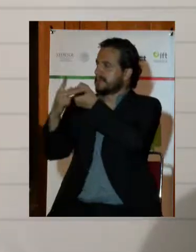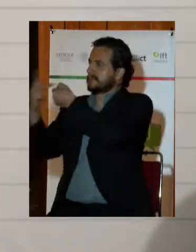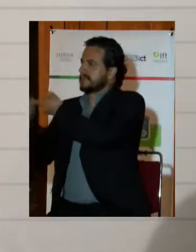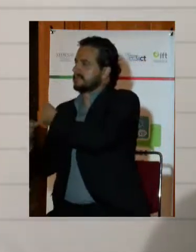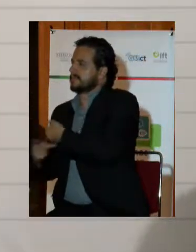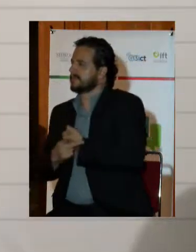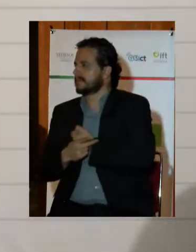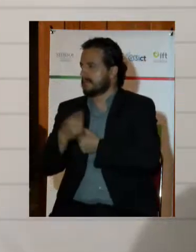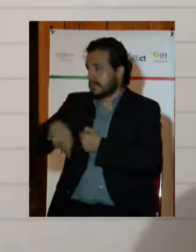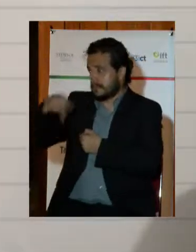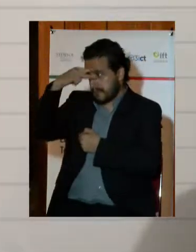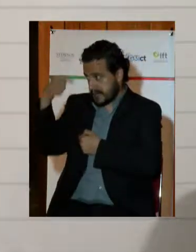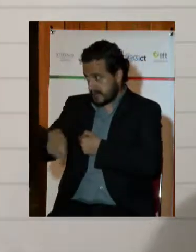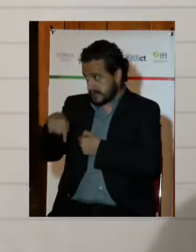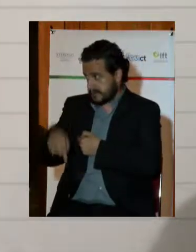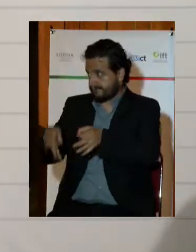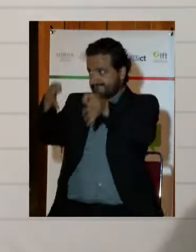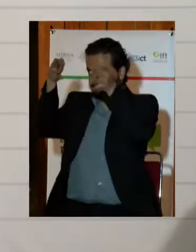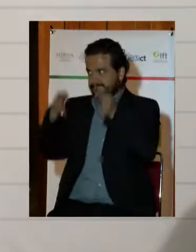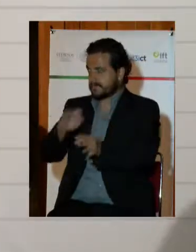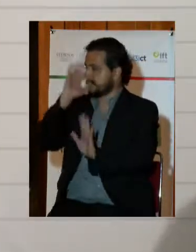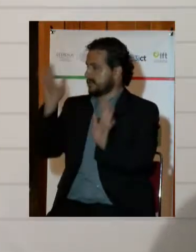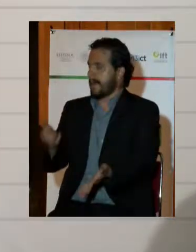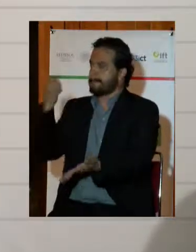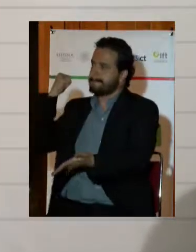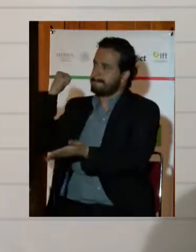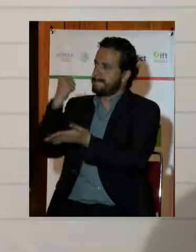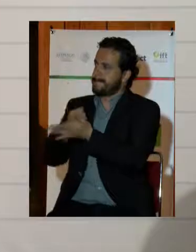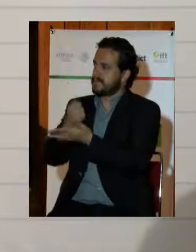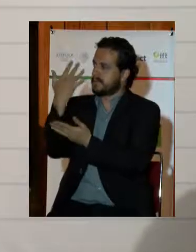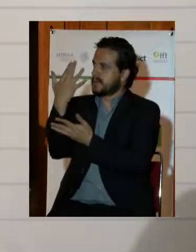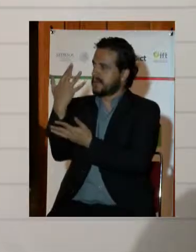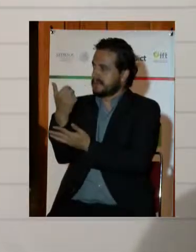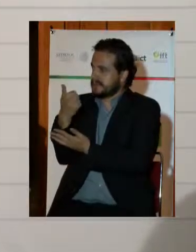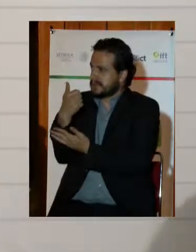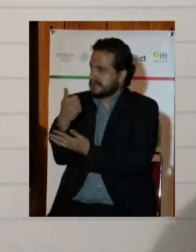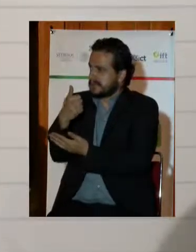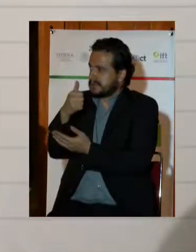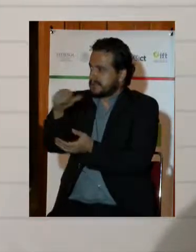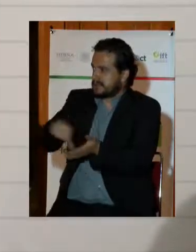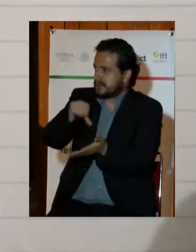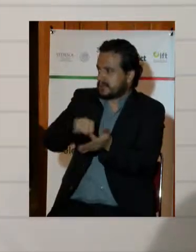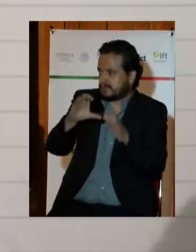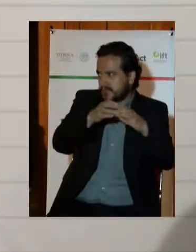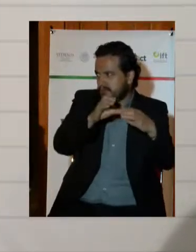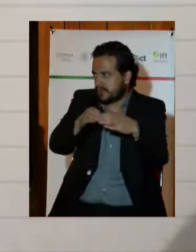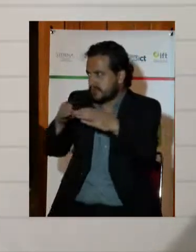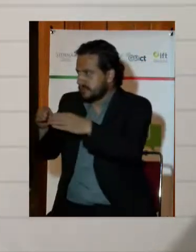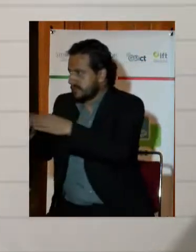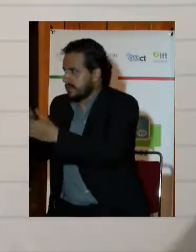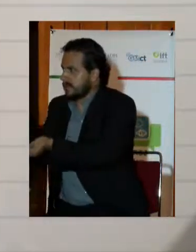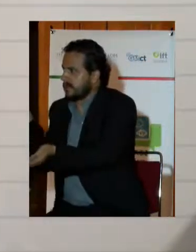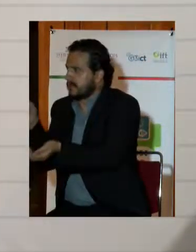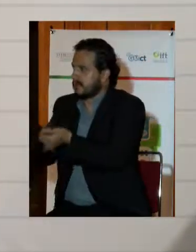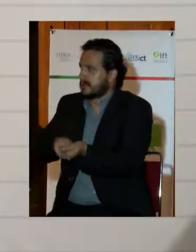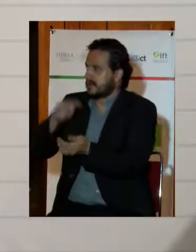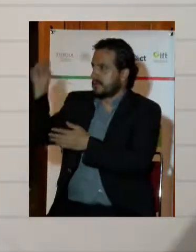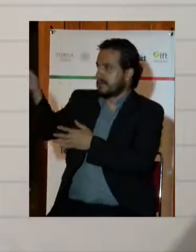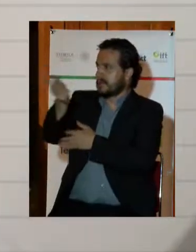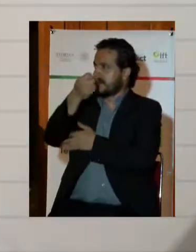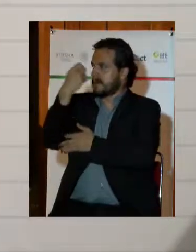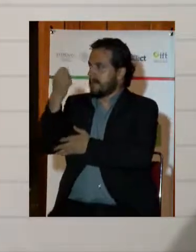la manera más importante con 50 centros Poeta accesible que están equipados con tecnologías especiales